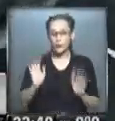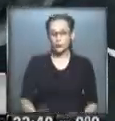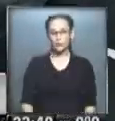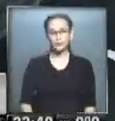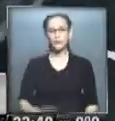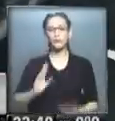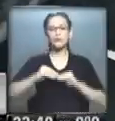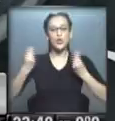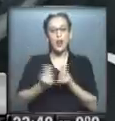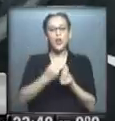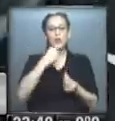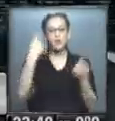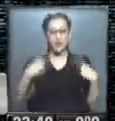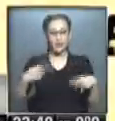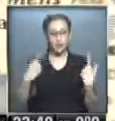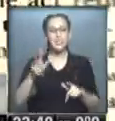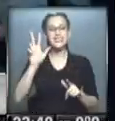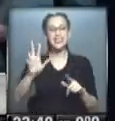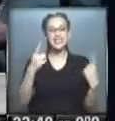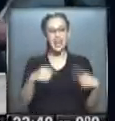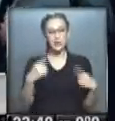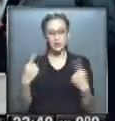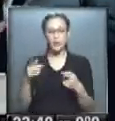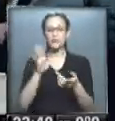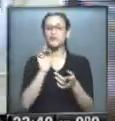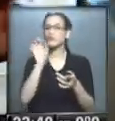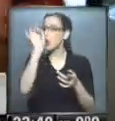canciones, tiene 3 temas instrumentales y que básicamente